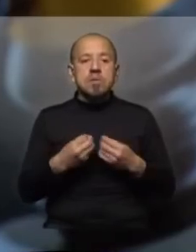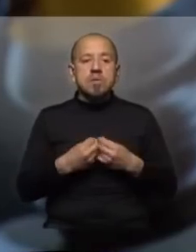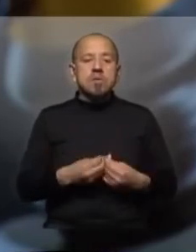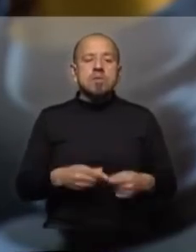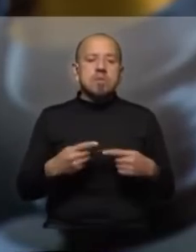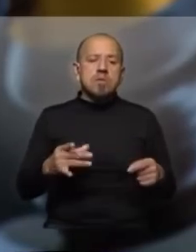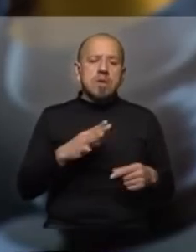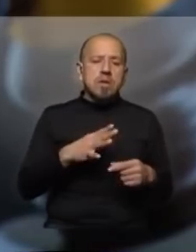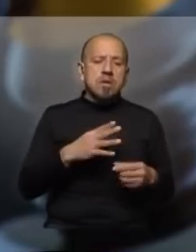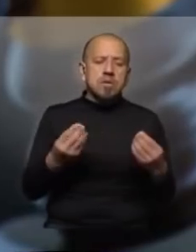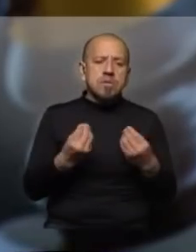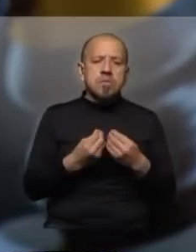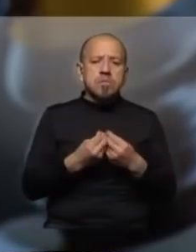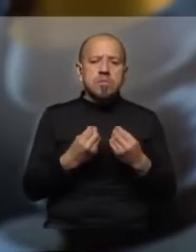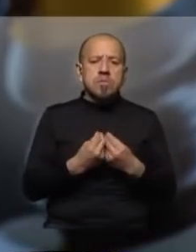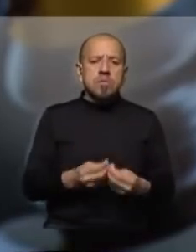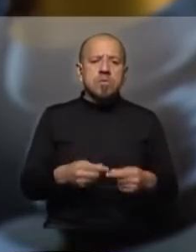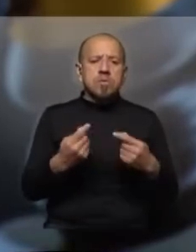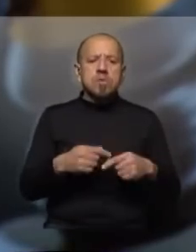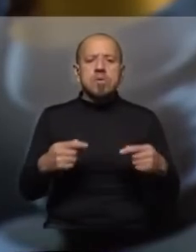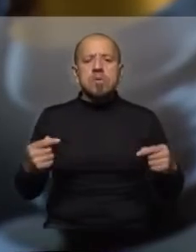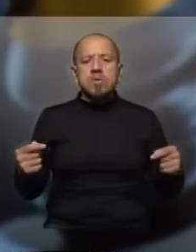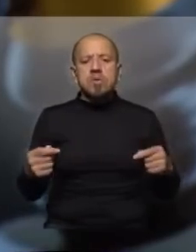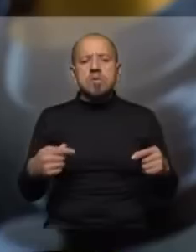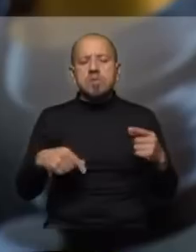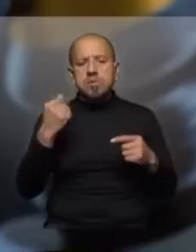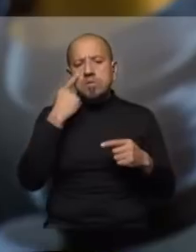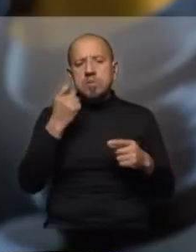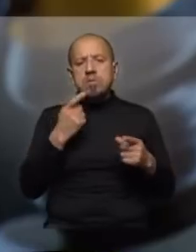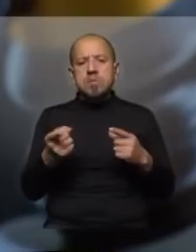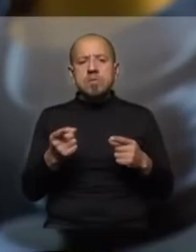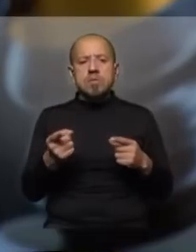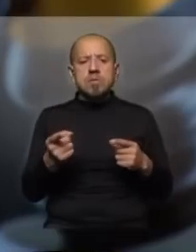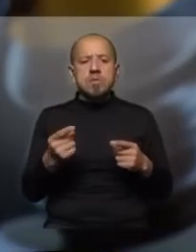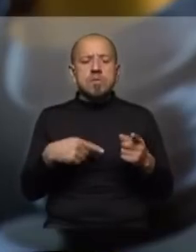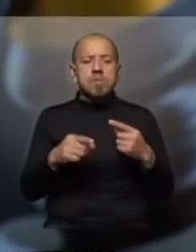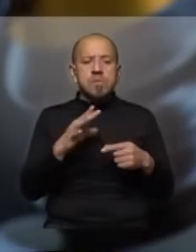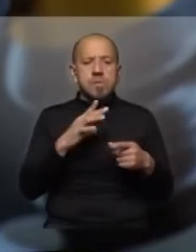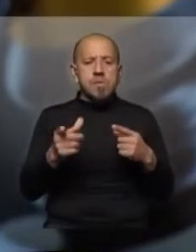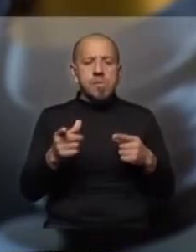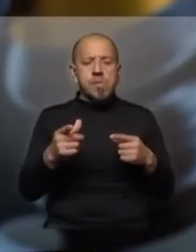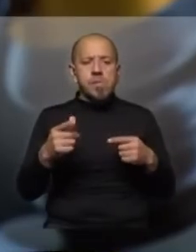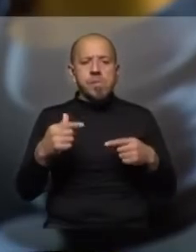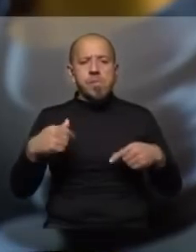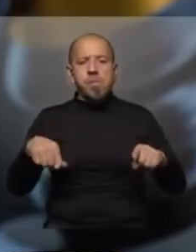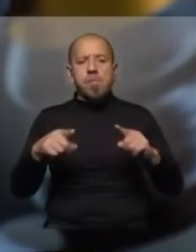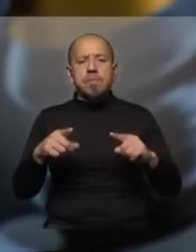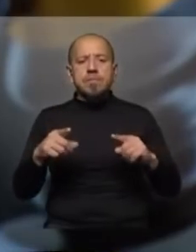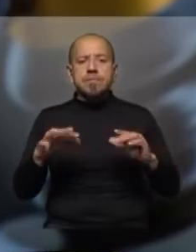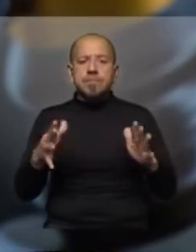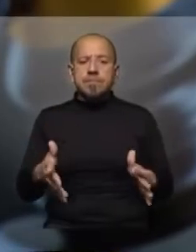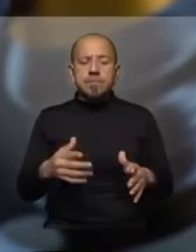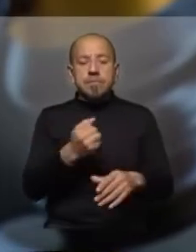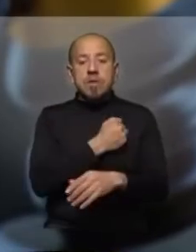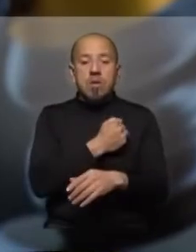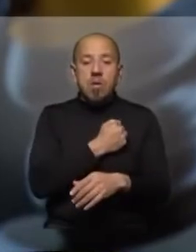un montón de cosas que hay que de medidas que hay que tomar de prevención este hay medidas de represión y no Hay que tenerle miedo a